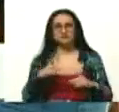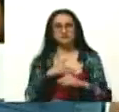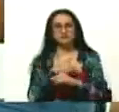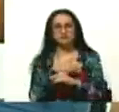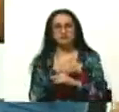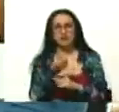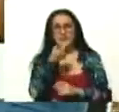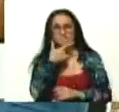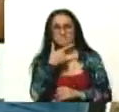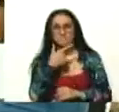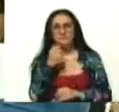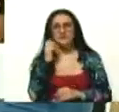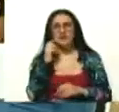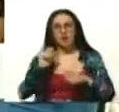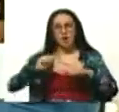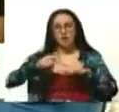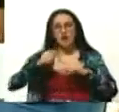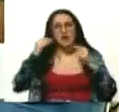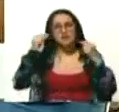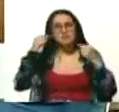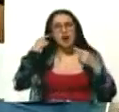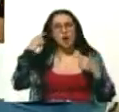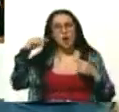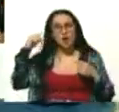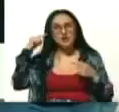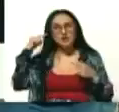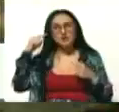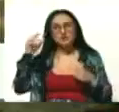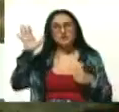desparasitación, corte de uña, limpieza de oído, baño